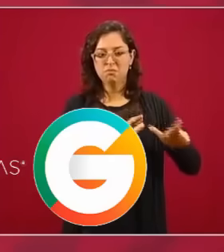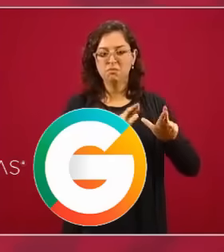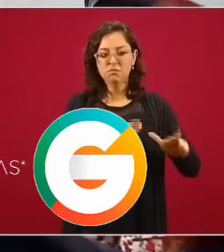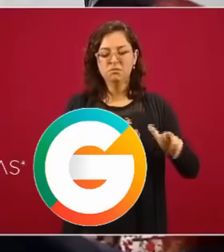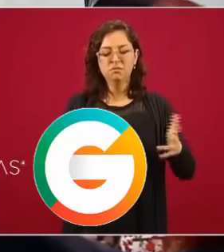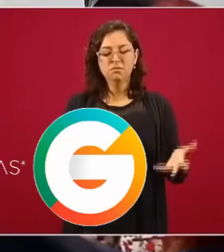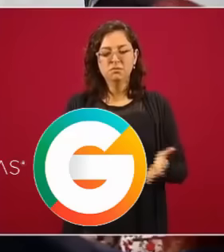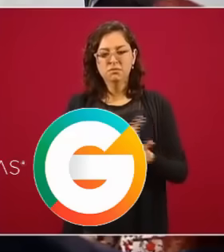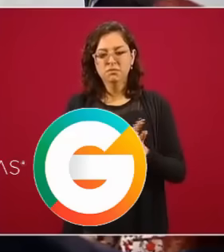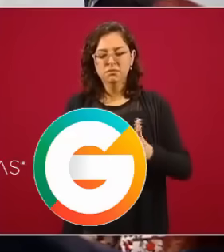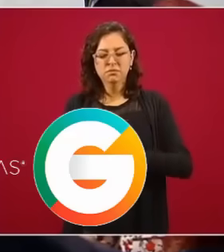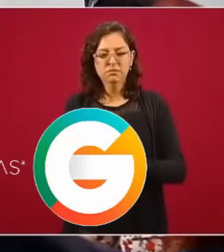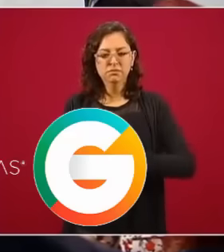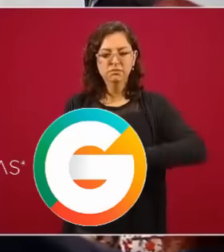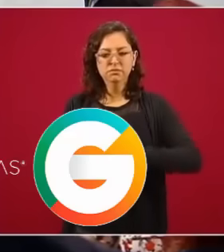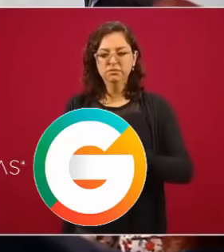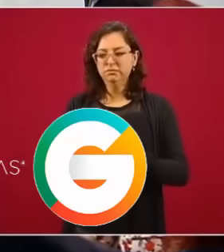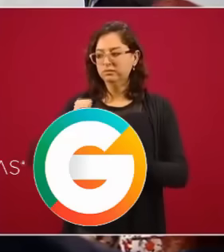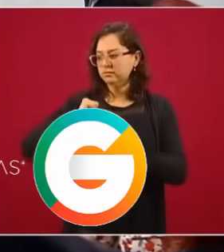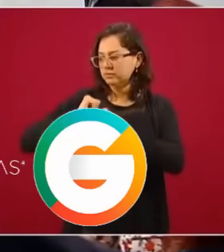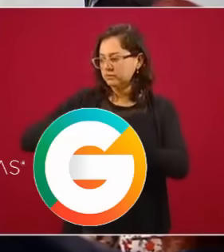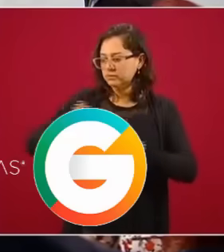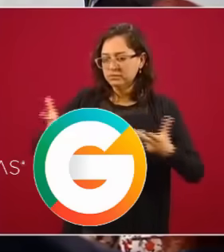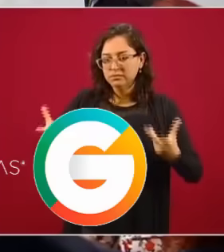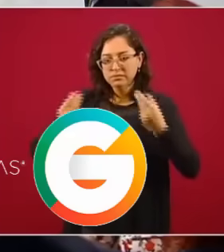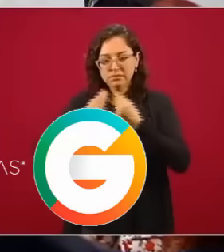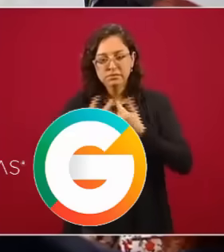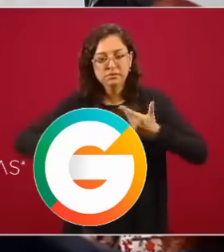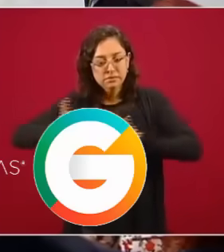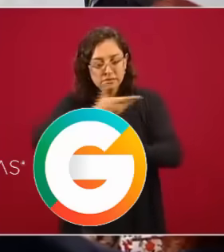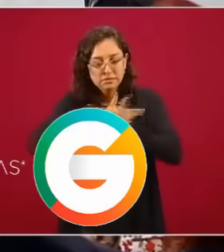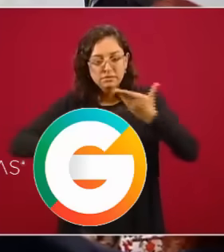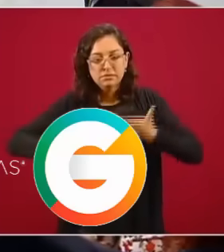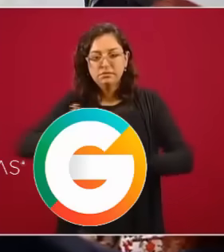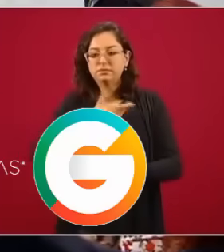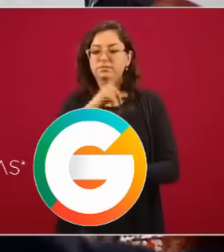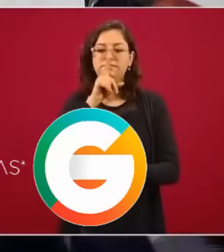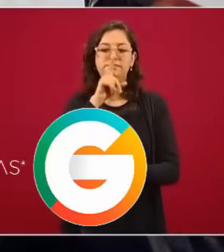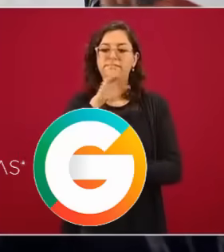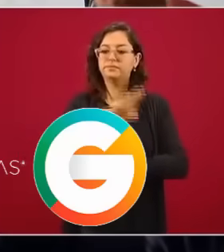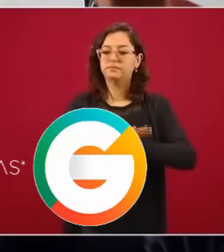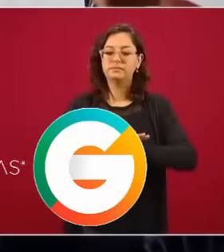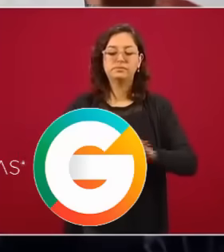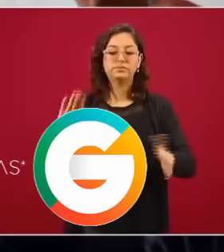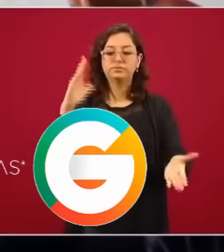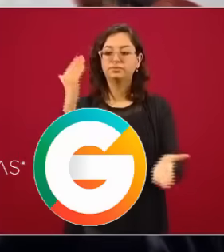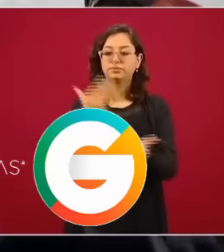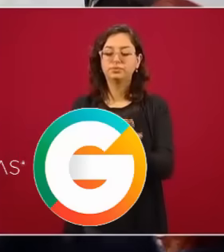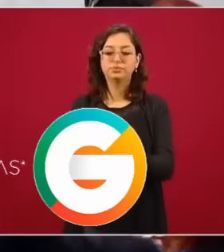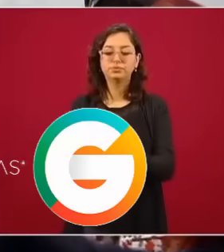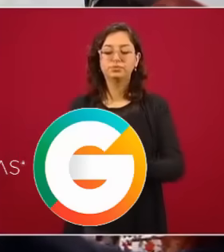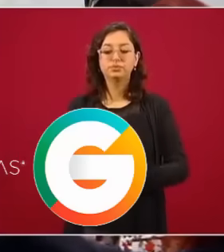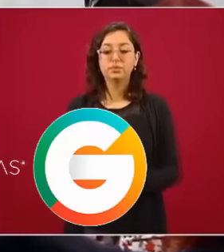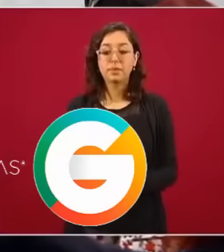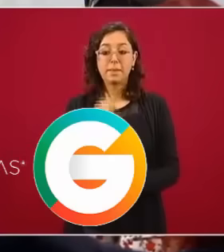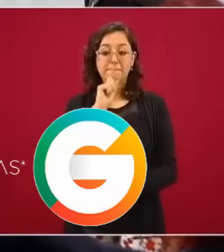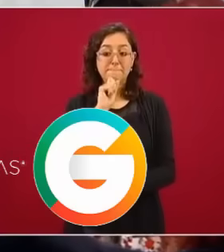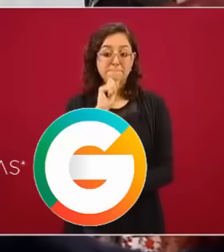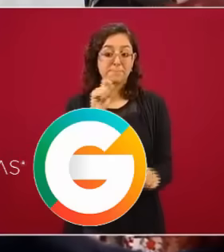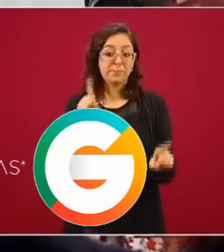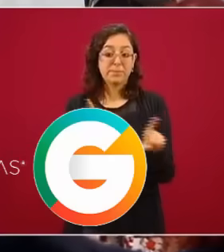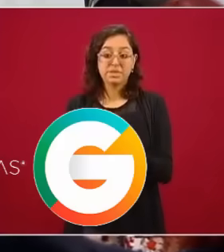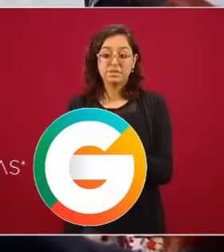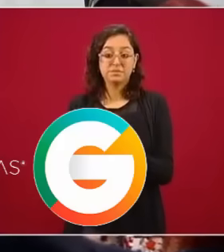traficantes de influencia con autoridades, eso ya no. Y lo mismo para